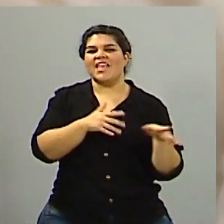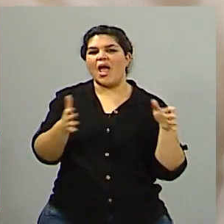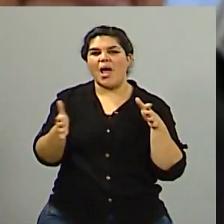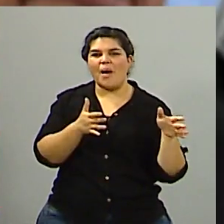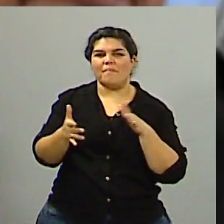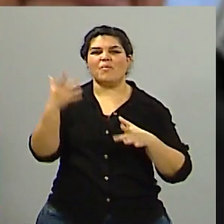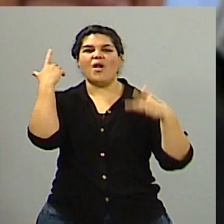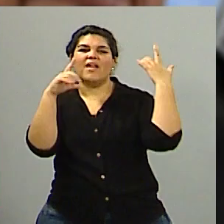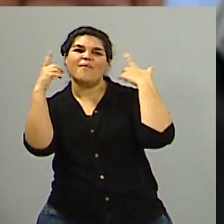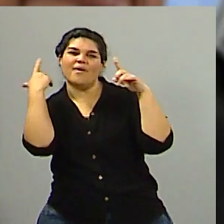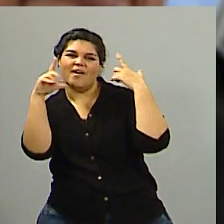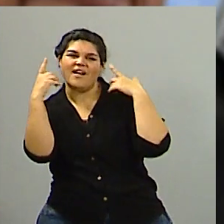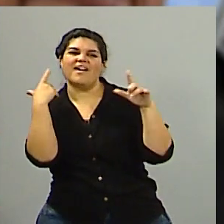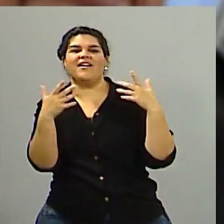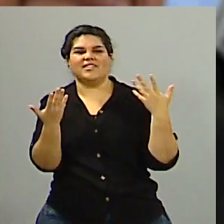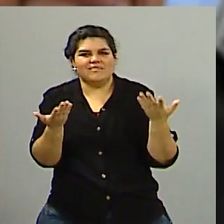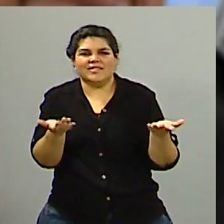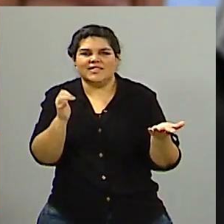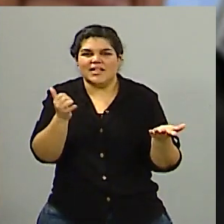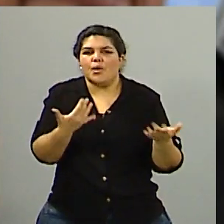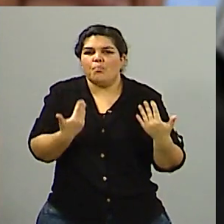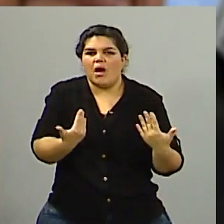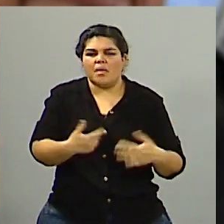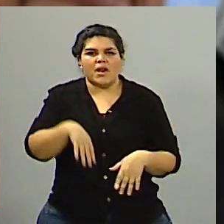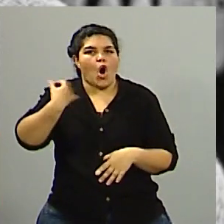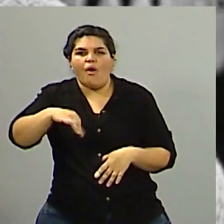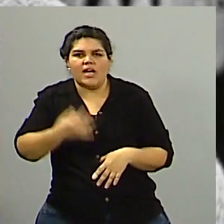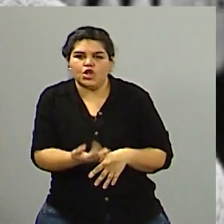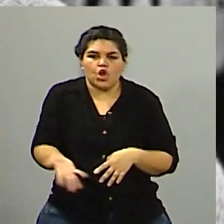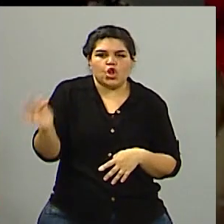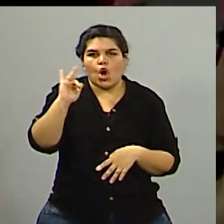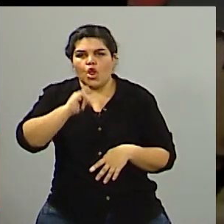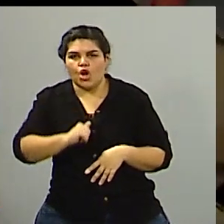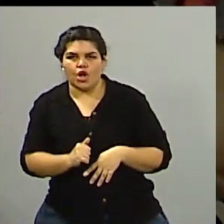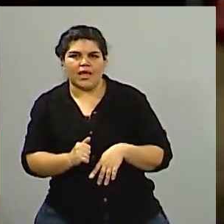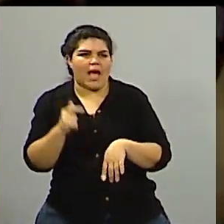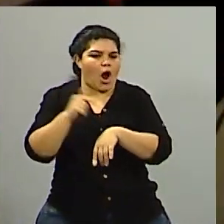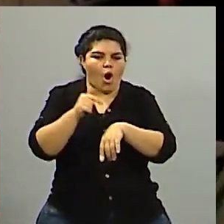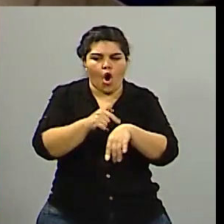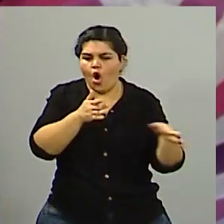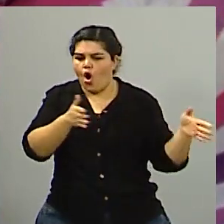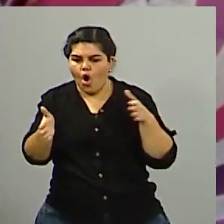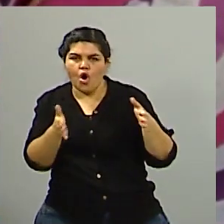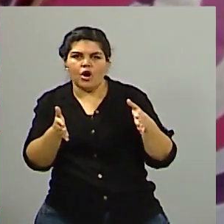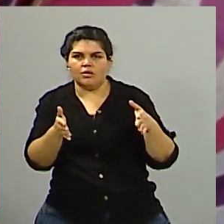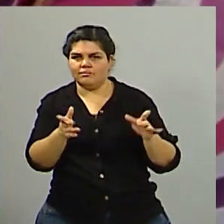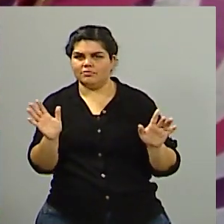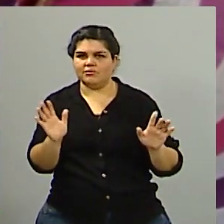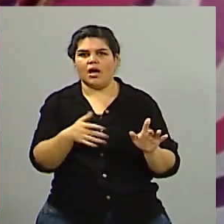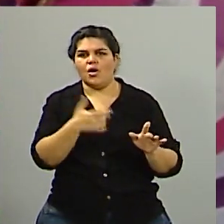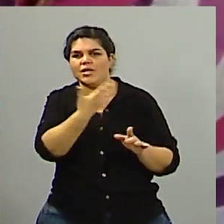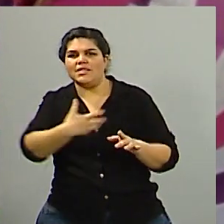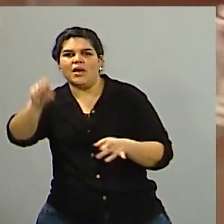alguna manera, Sí. pero no la obligación, no la rutina de tantos días los tengo que cuidar, los tienen que llevar y retirar